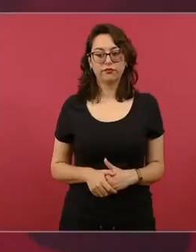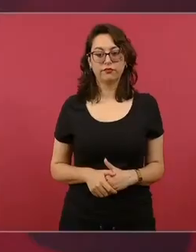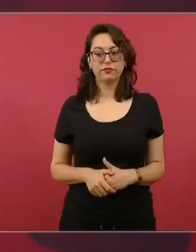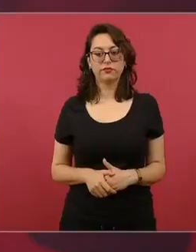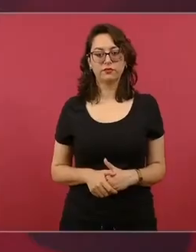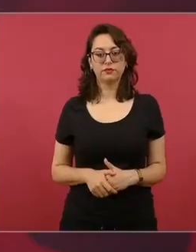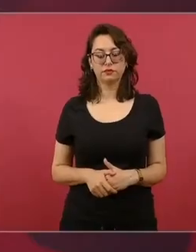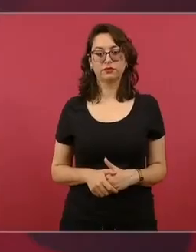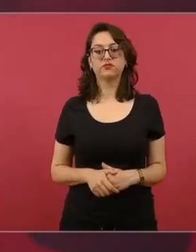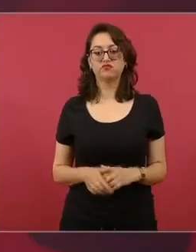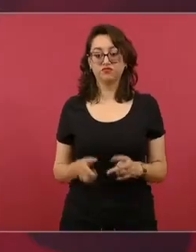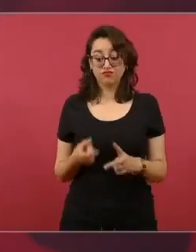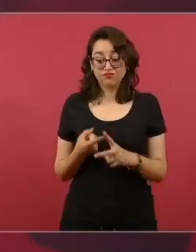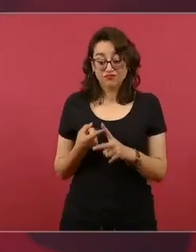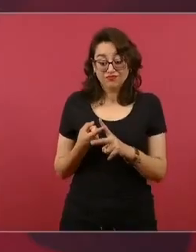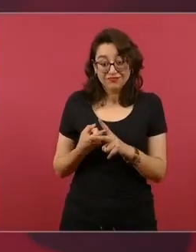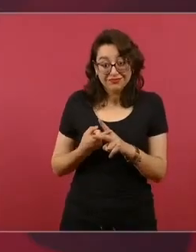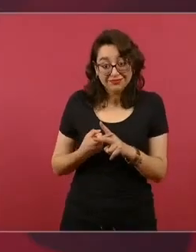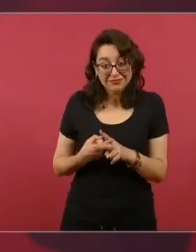Y así empezó,